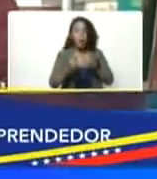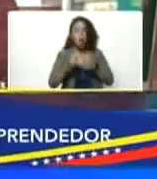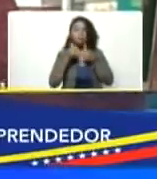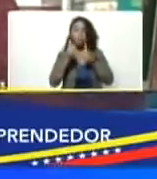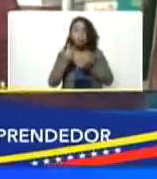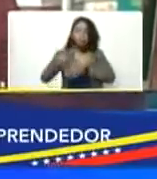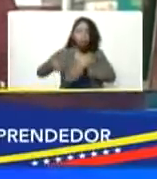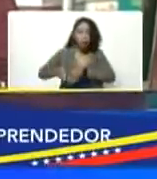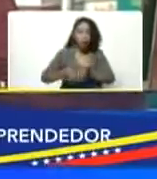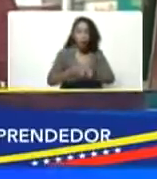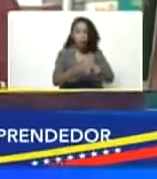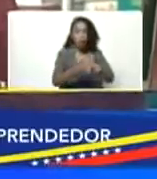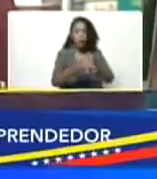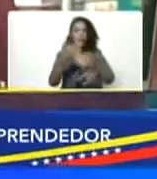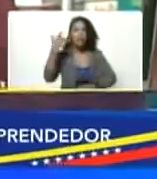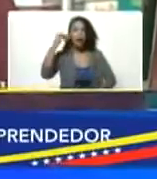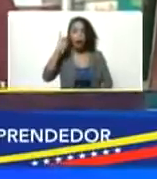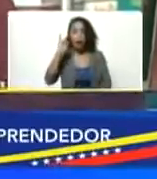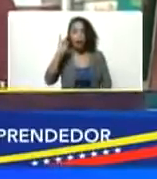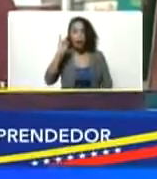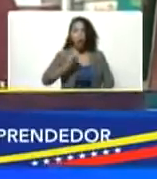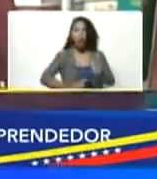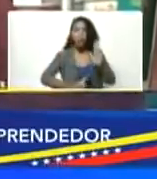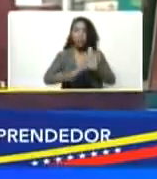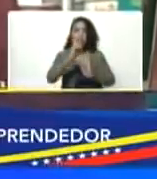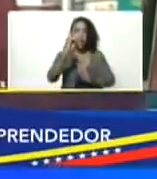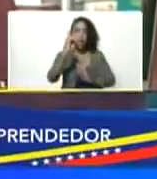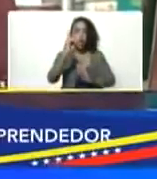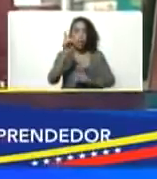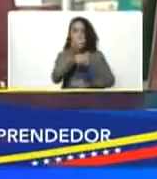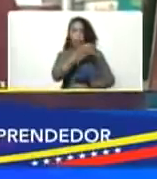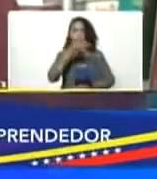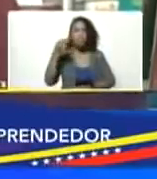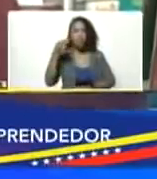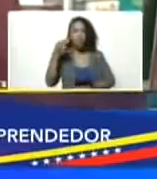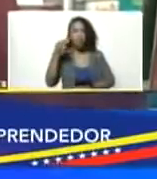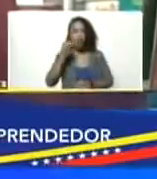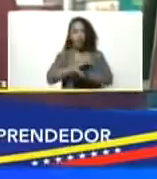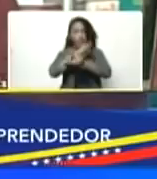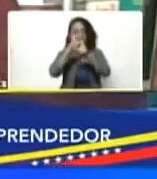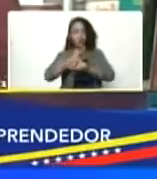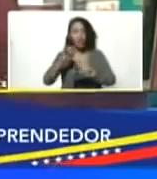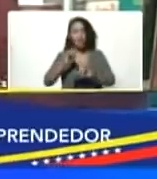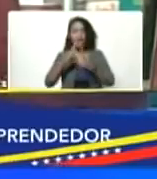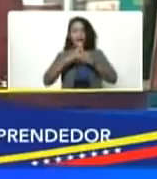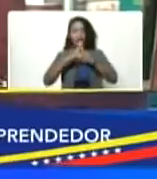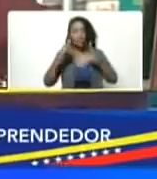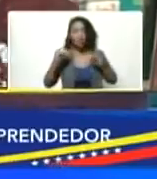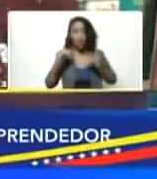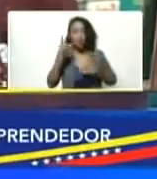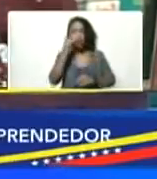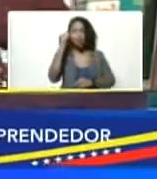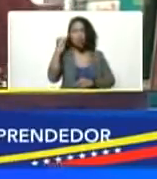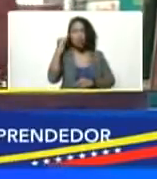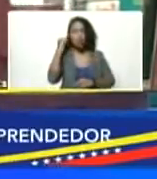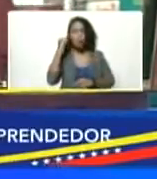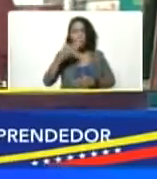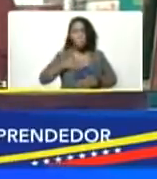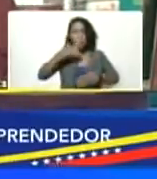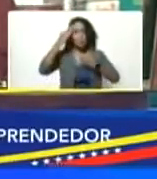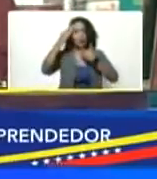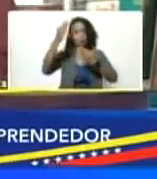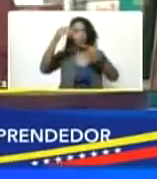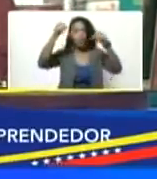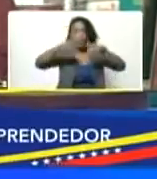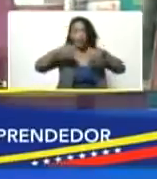curso y tengan un desarrollo exitoso y feliz para todos y para todas. Mis saludos desde